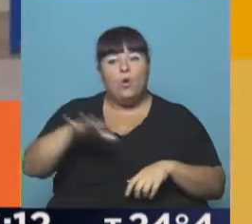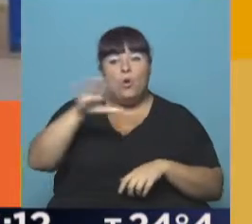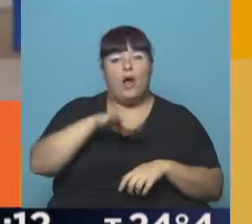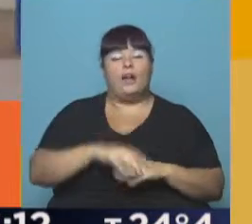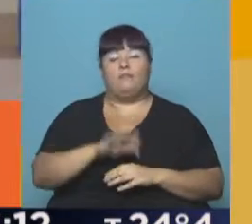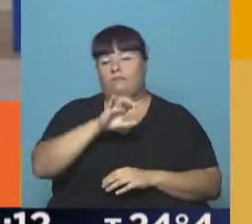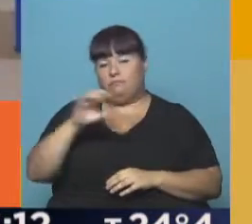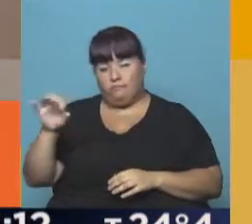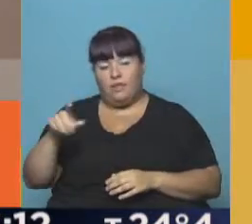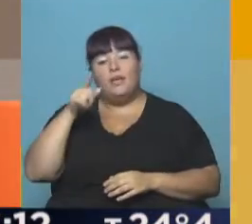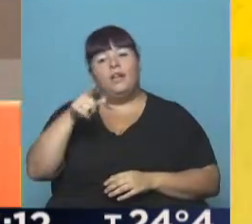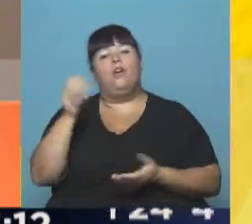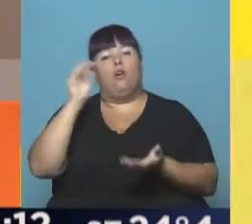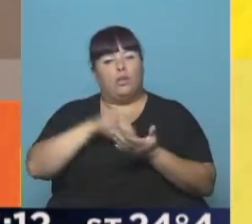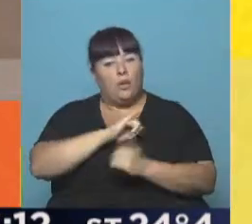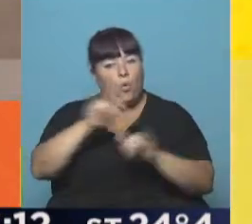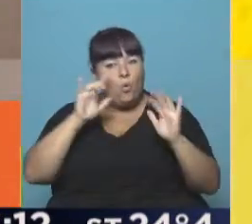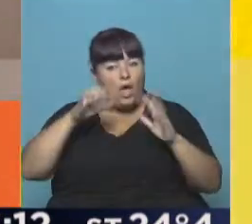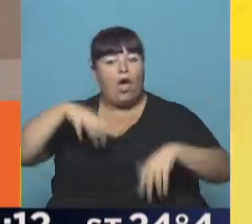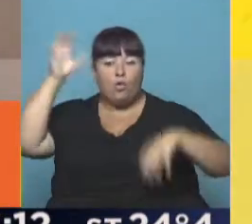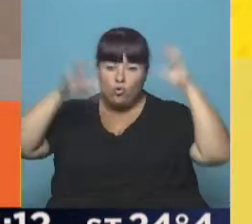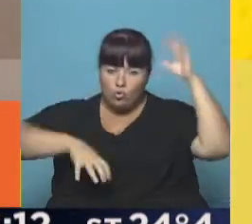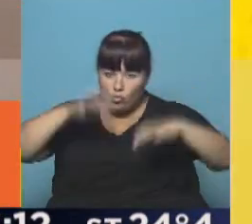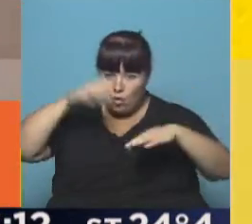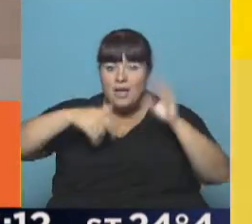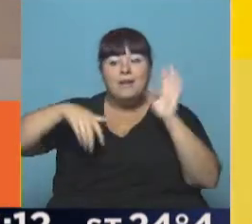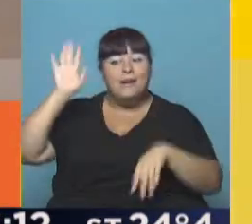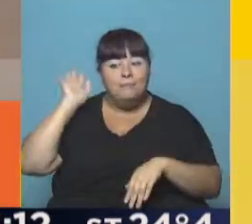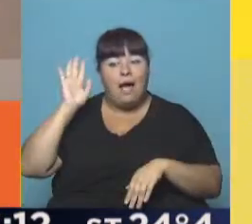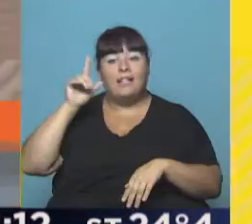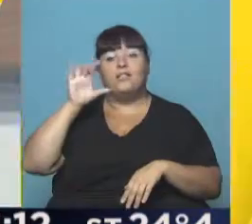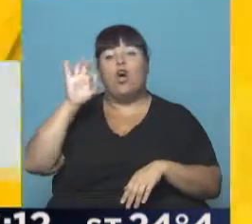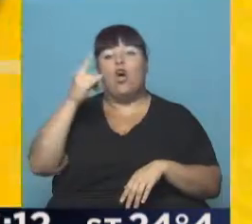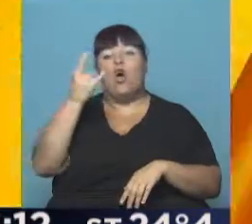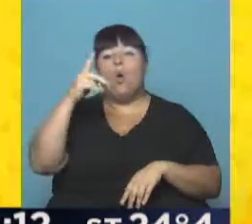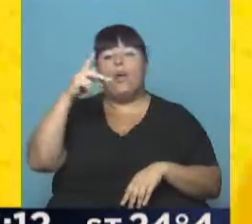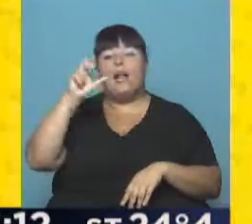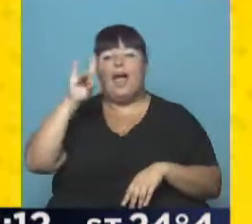de Coromandel. Hay un nuevo alerta por precipitaciones, principalmente en Auckland.